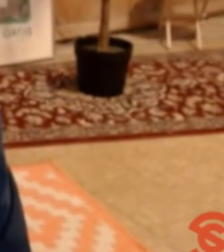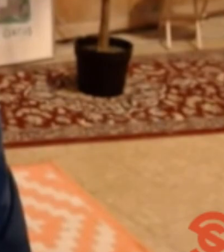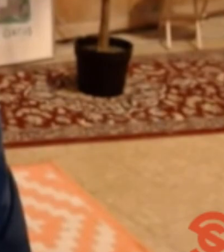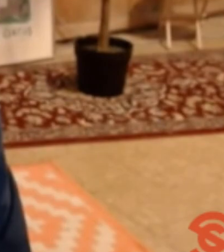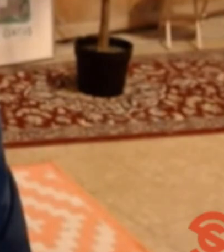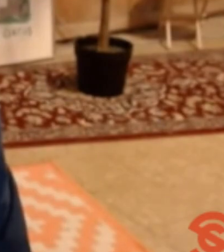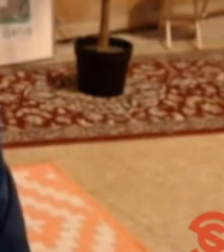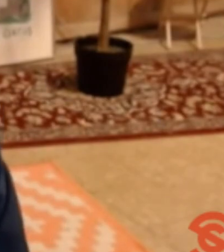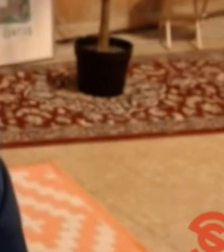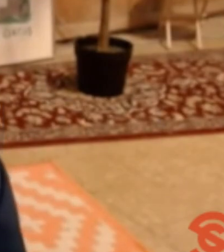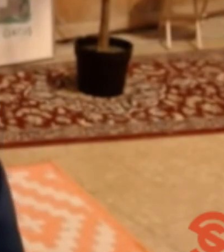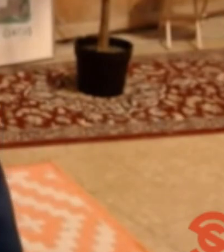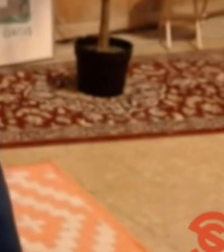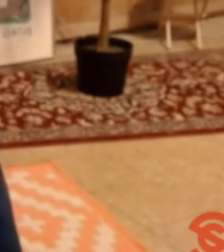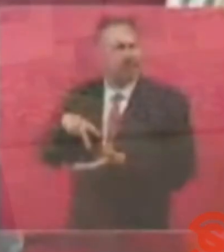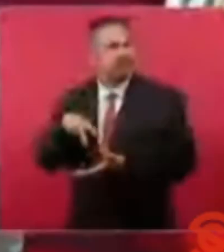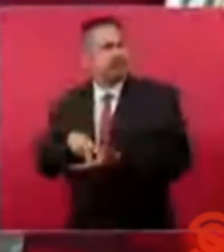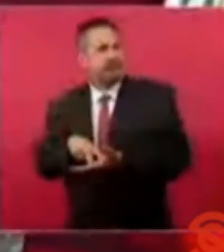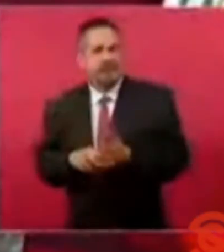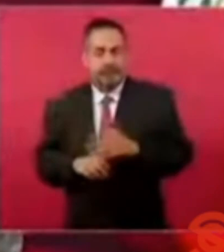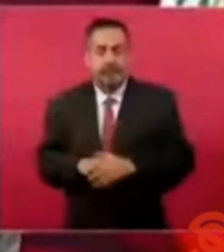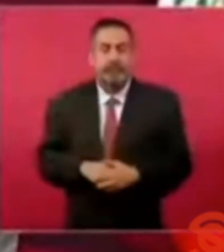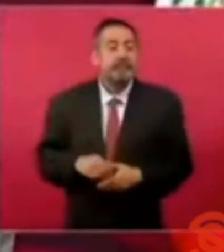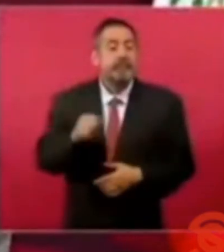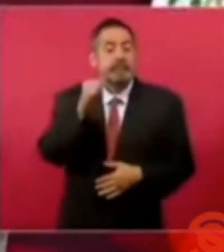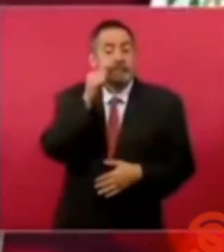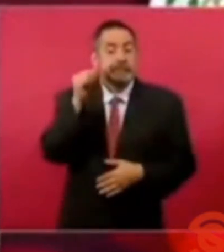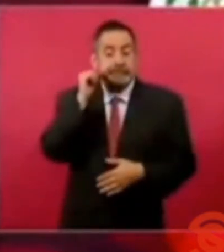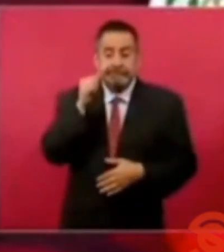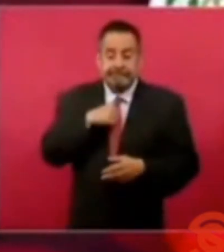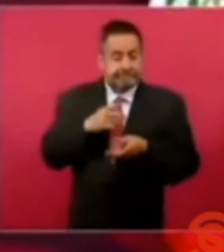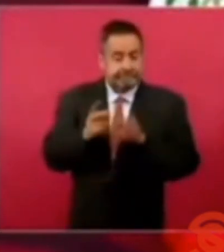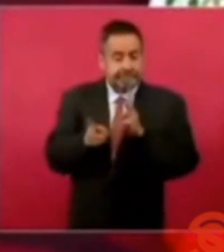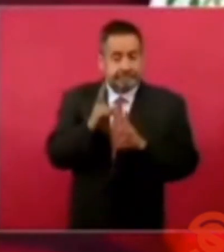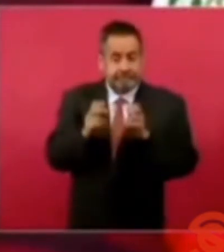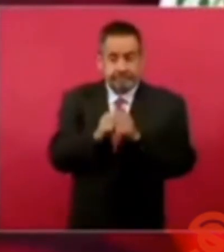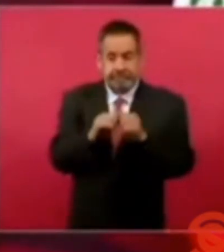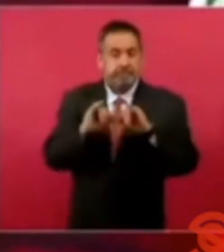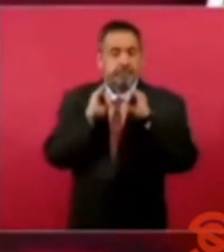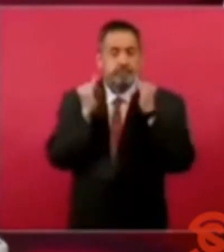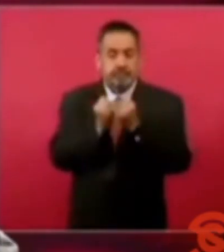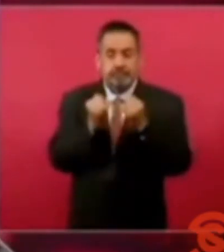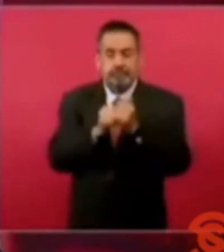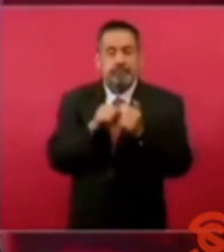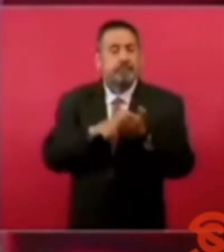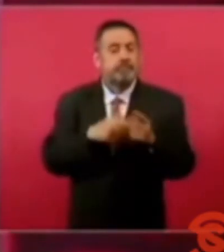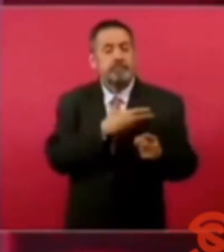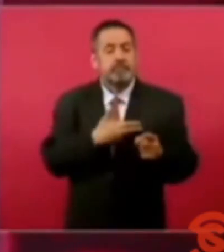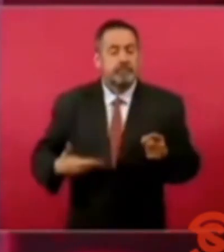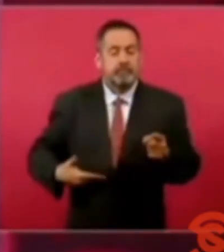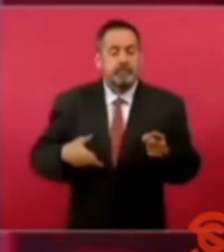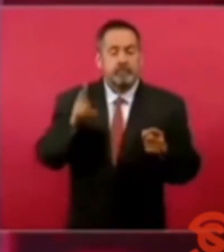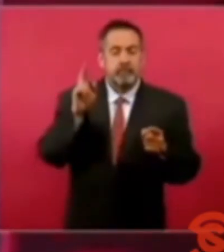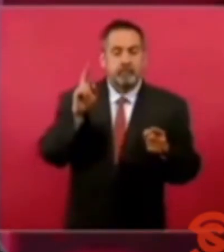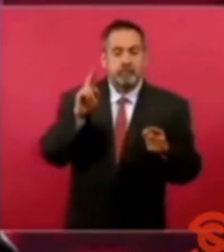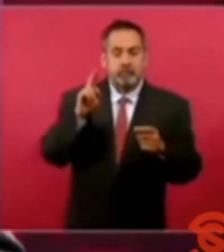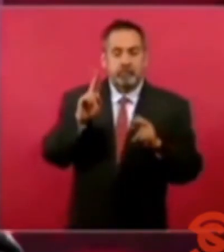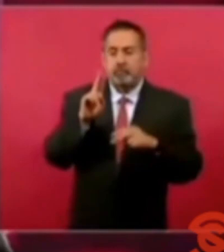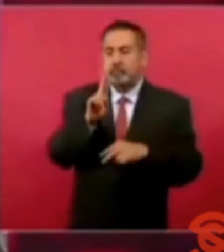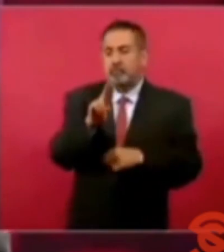Mire que tuvimos la reunión con la presidenta de la Unión Europea,